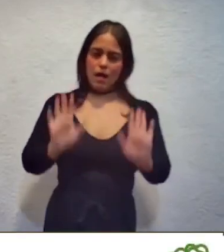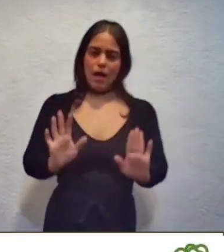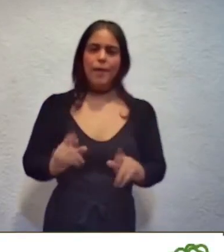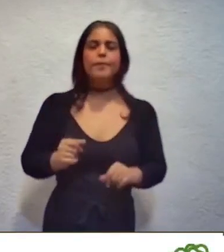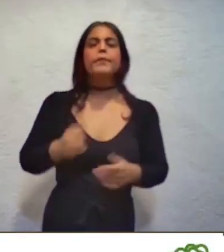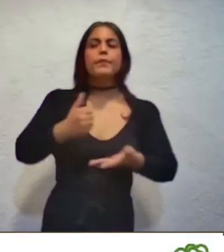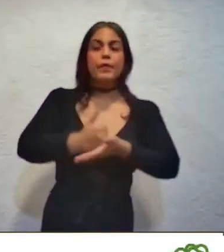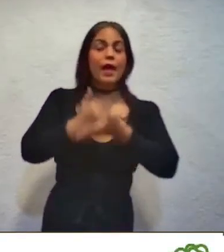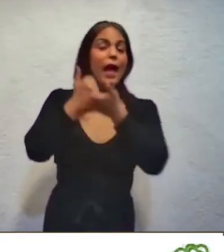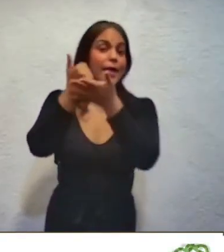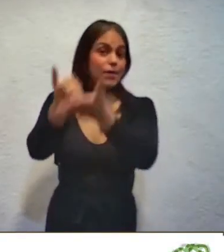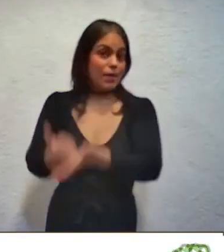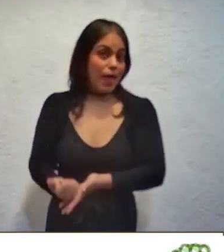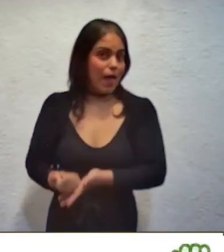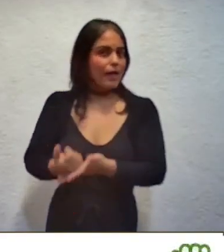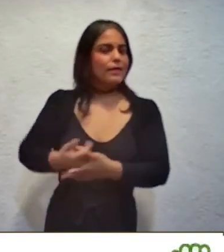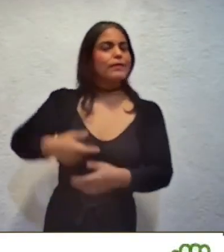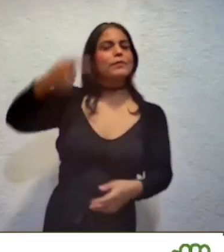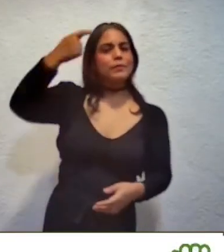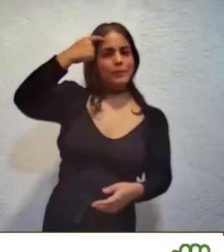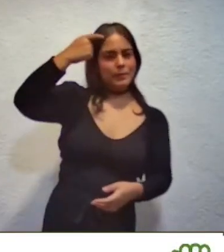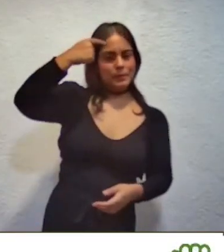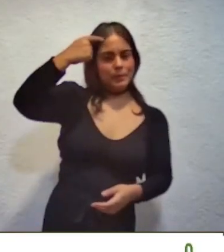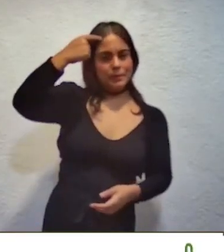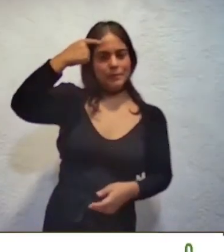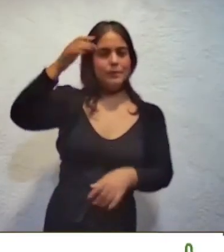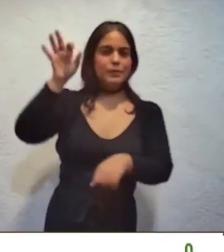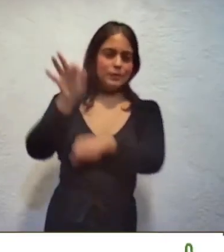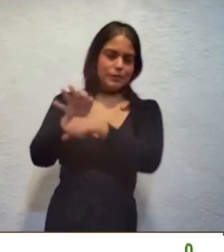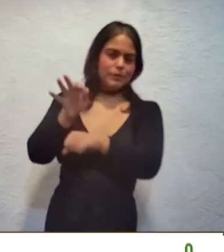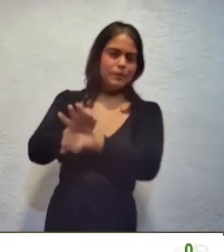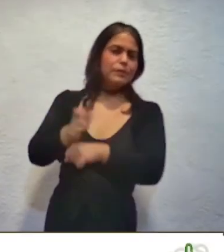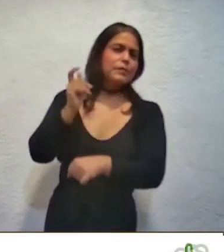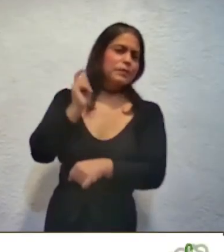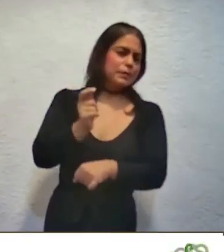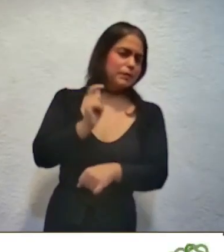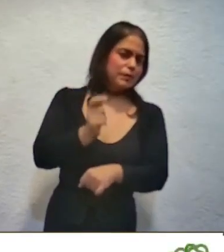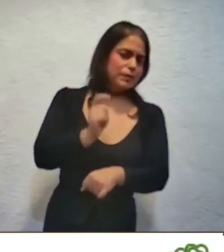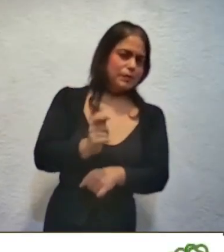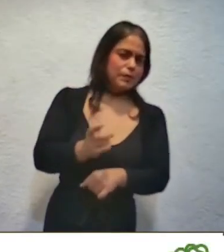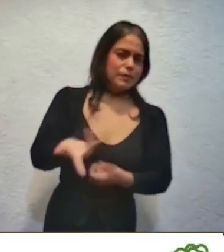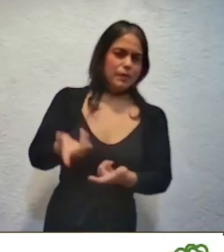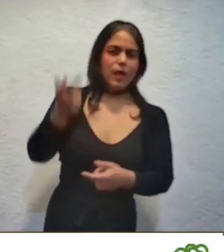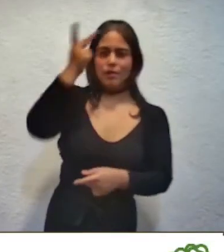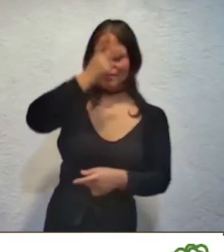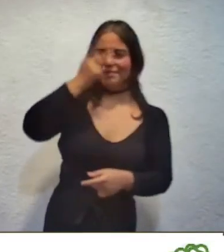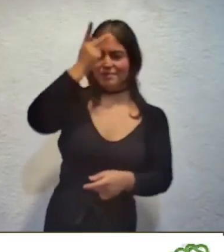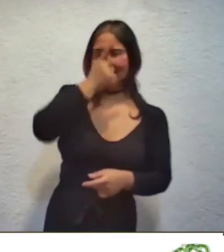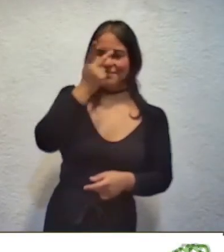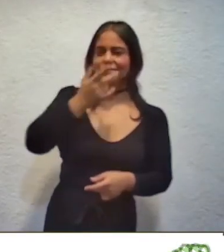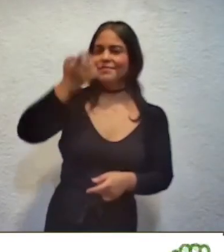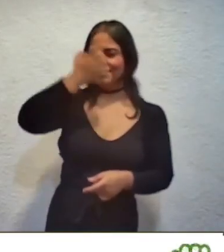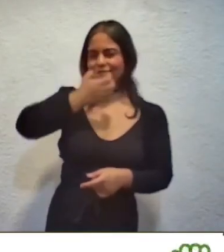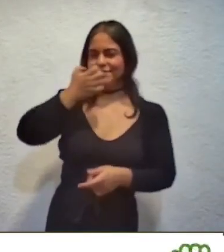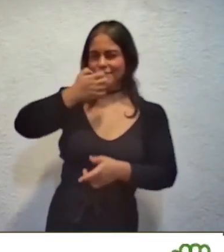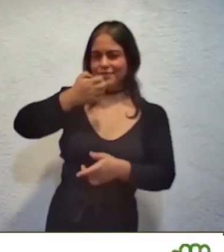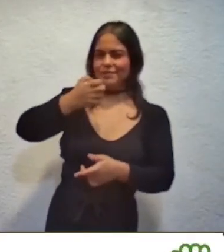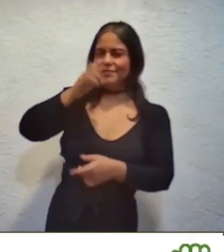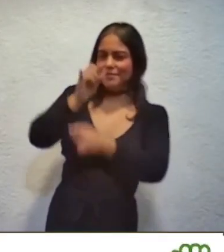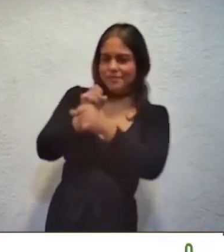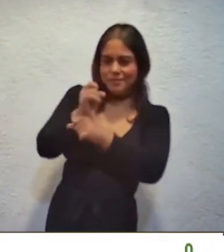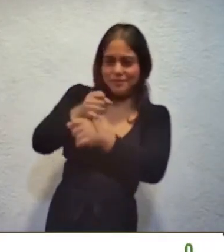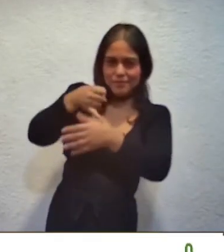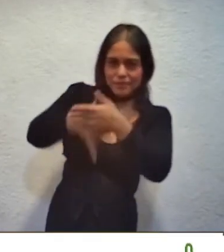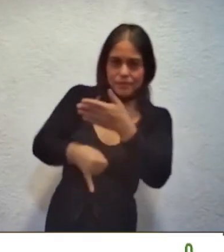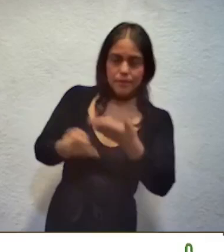y reintegración emocional y vida funcional referidas en la valoración psicológica que le fue practicada a la promovente, en